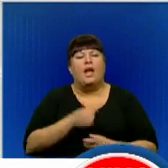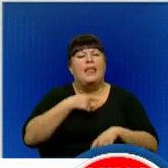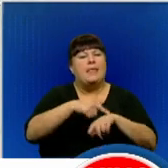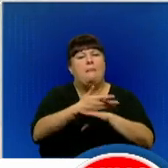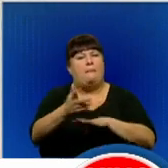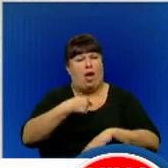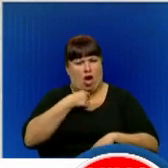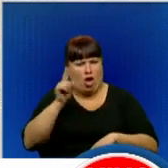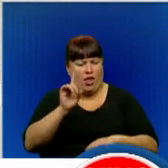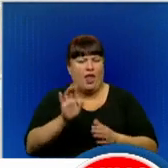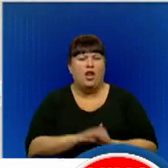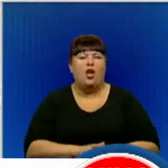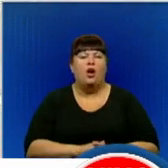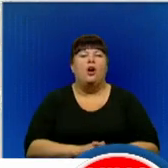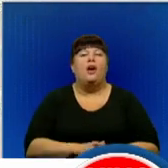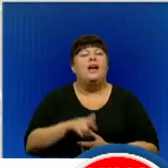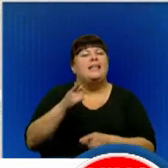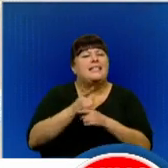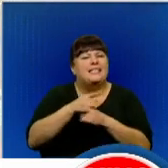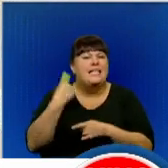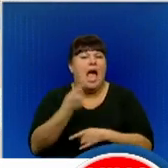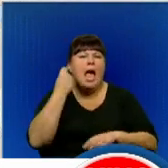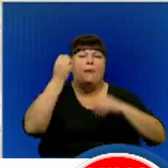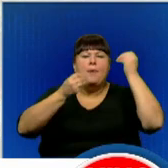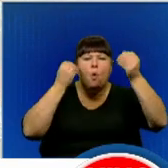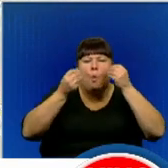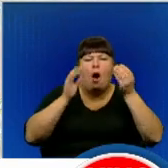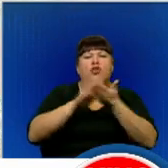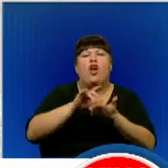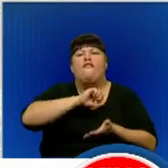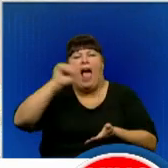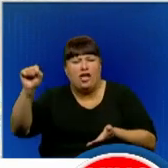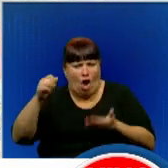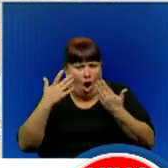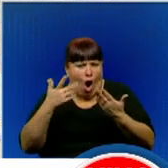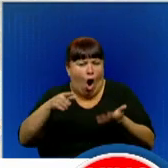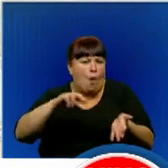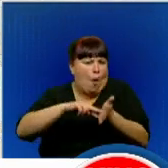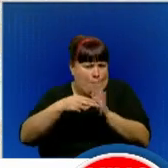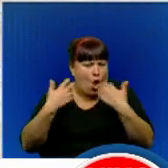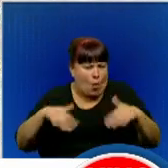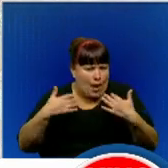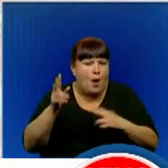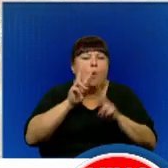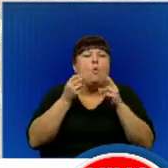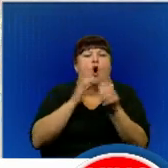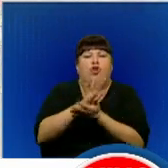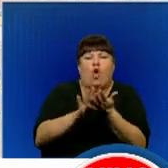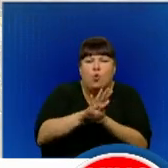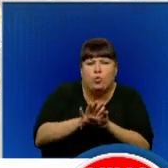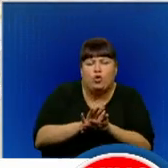en el tiempo acá siempre estamos preocupados por el tema de la inflación obviamente que es un problema y buscamos soluciones